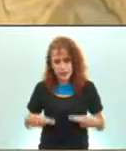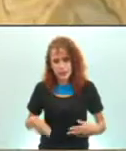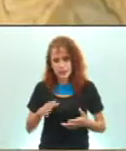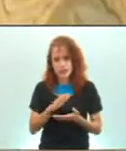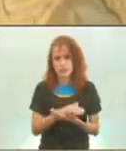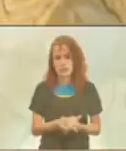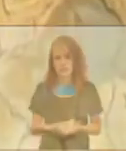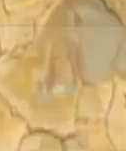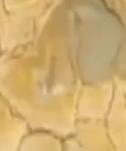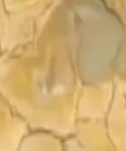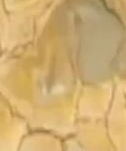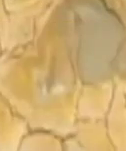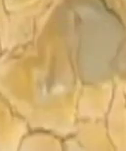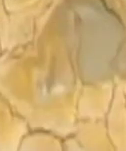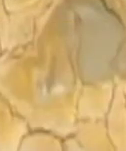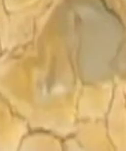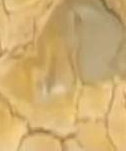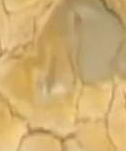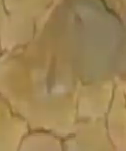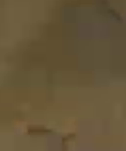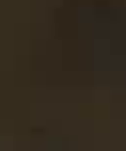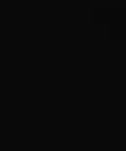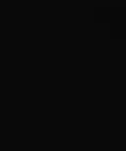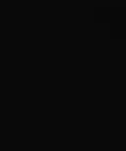de años.